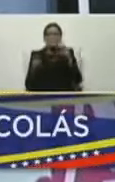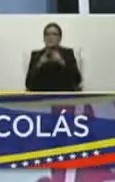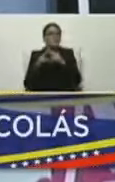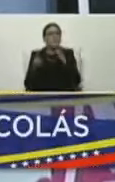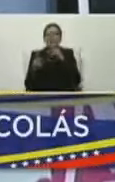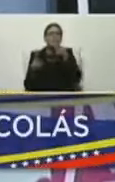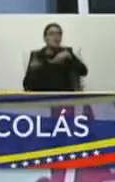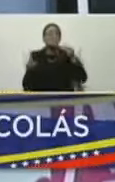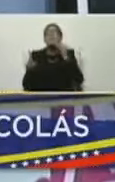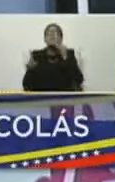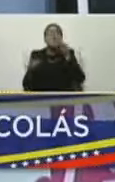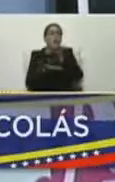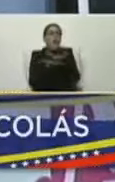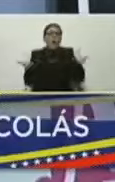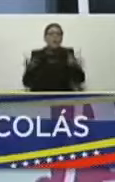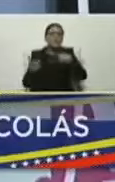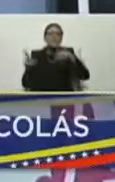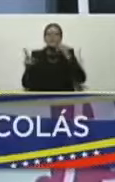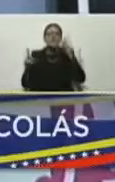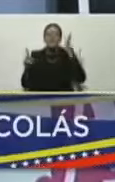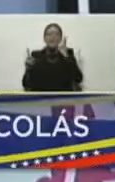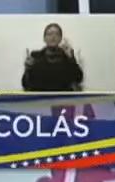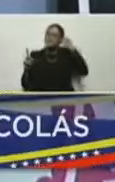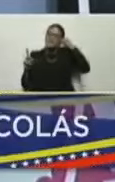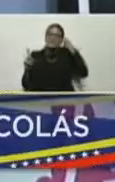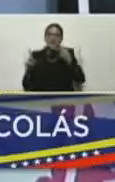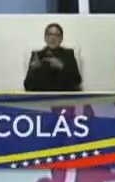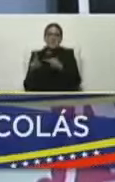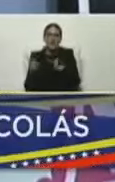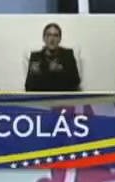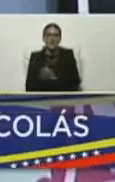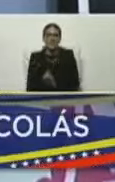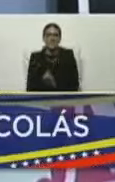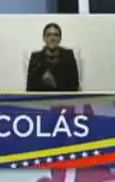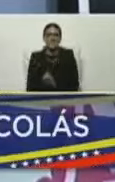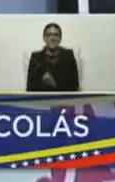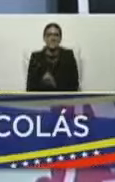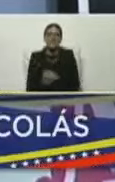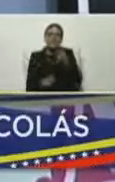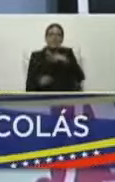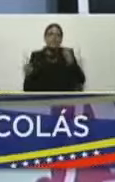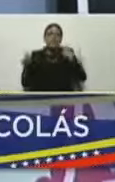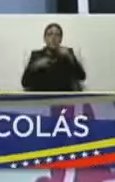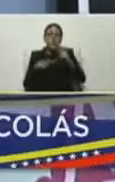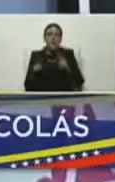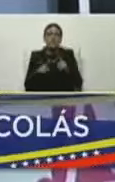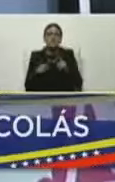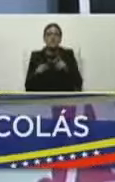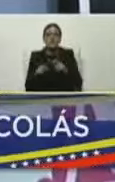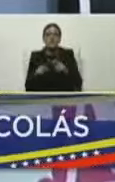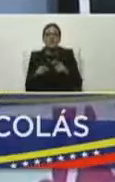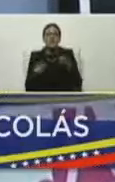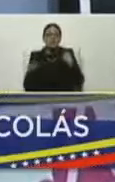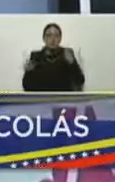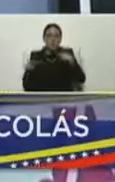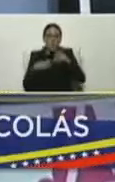no lo conocieron, ustedes están demasiado chamos. y vendíamos bolsas de 100